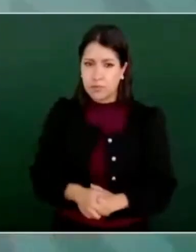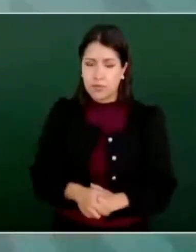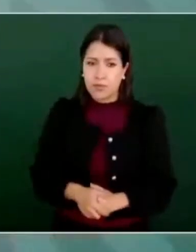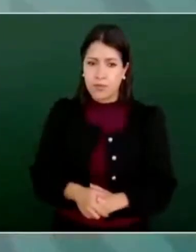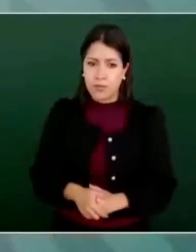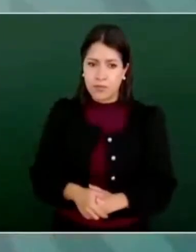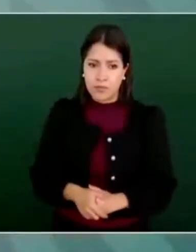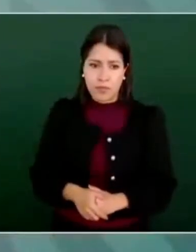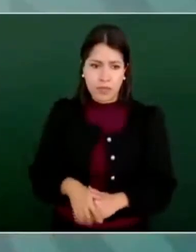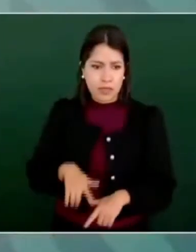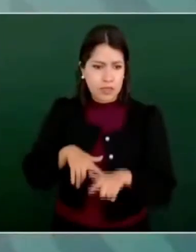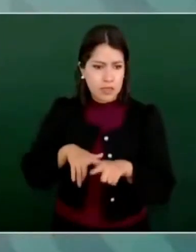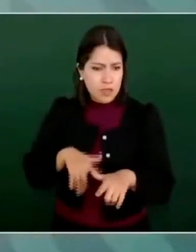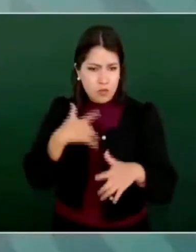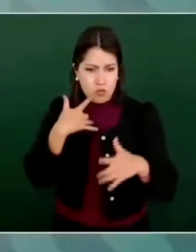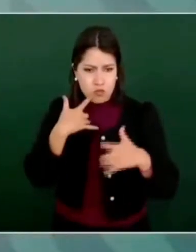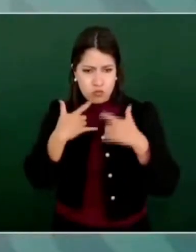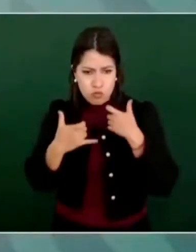ser perseverante.